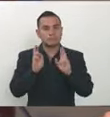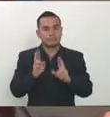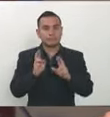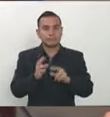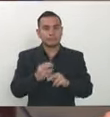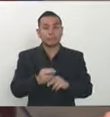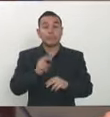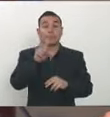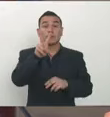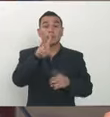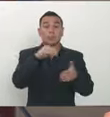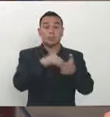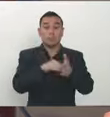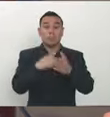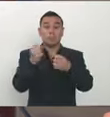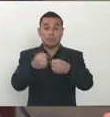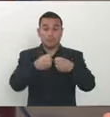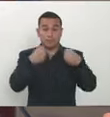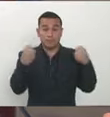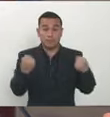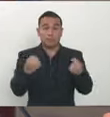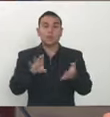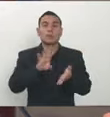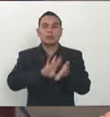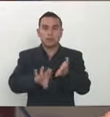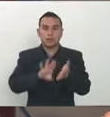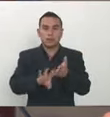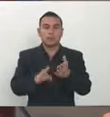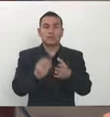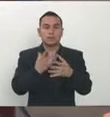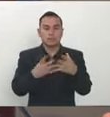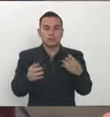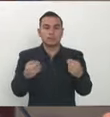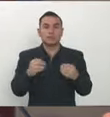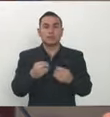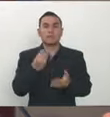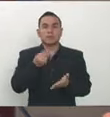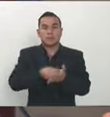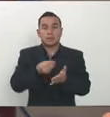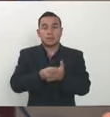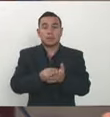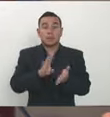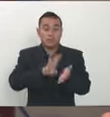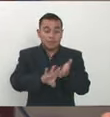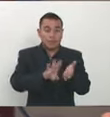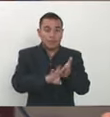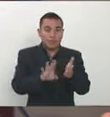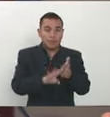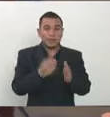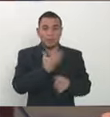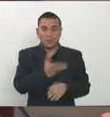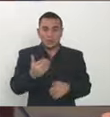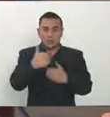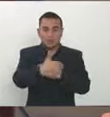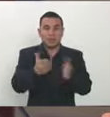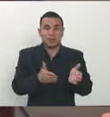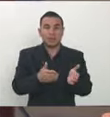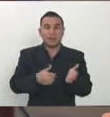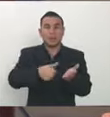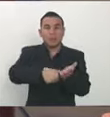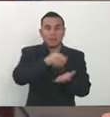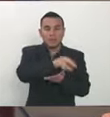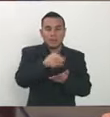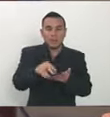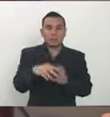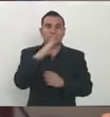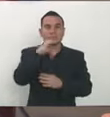de 2.000 millones para la reactivación económica, para las 262 alcaldías del país que ejecuten proyectos una vez pasada la